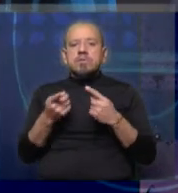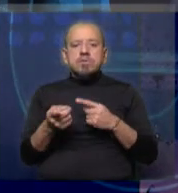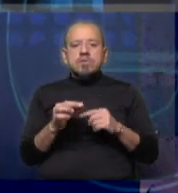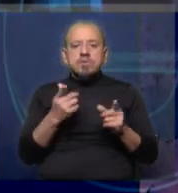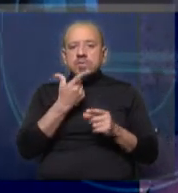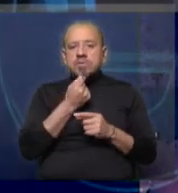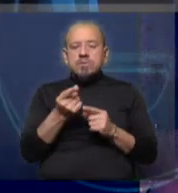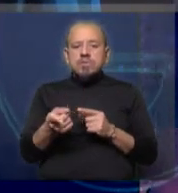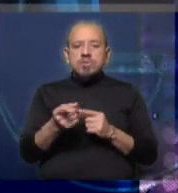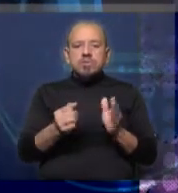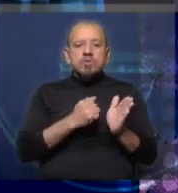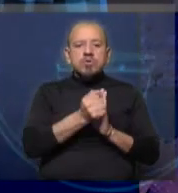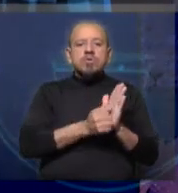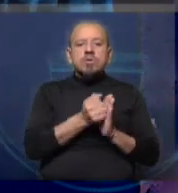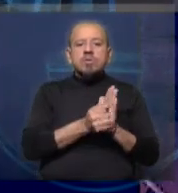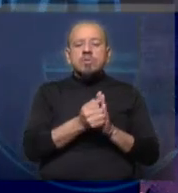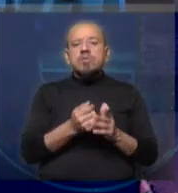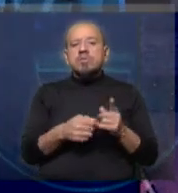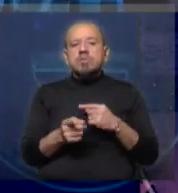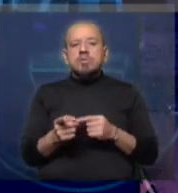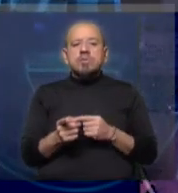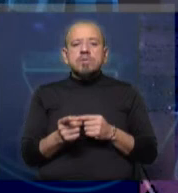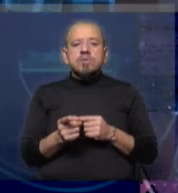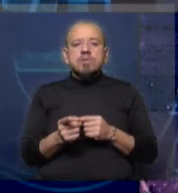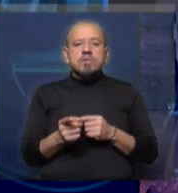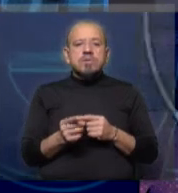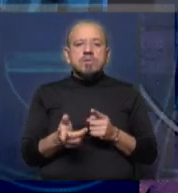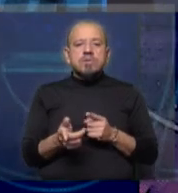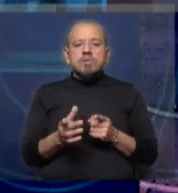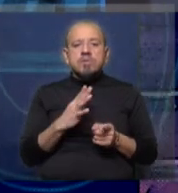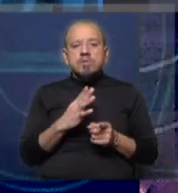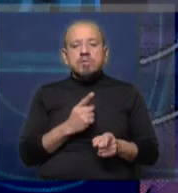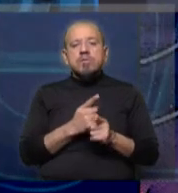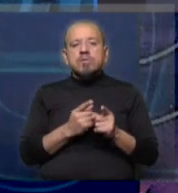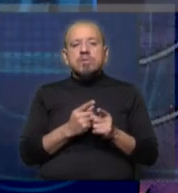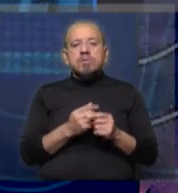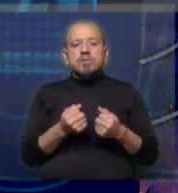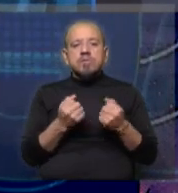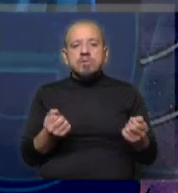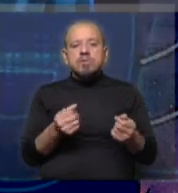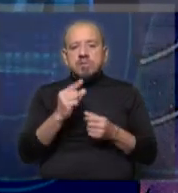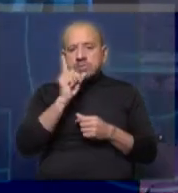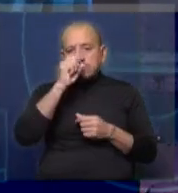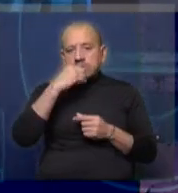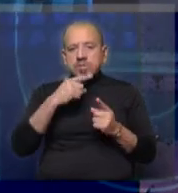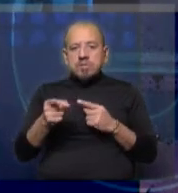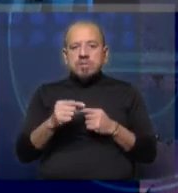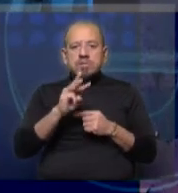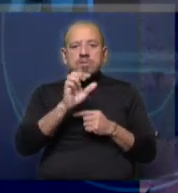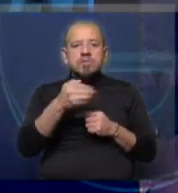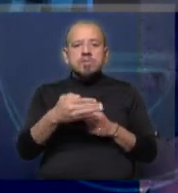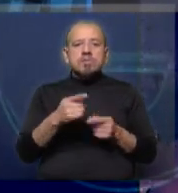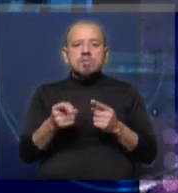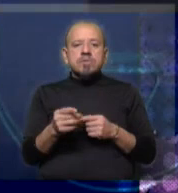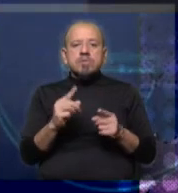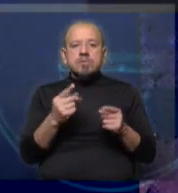muy fácil por ejemplo en Soriano que fue el primero este encontrar diarios de la época acá en Montevideo no existe y en la web ya no existe desde